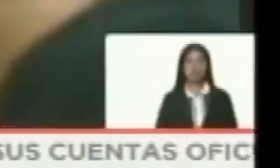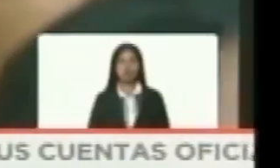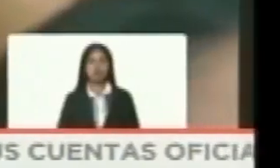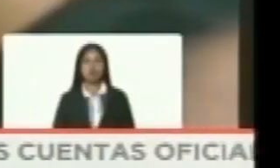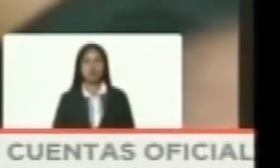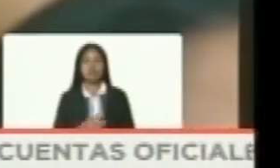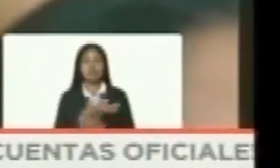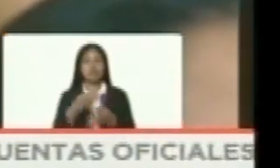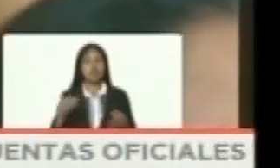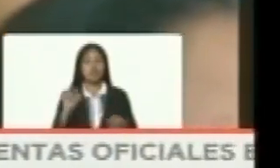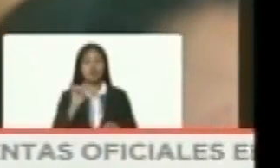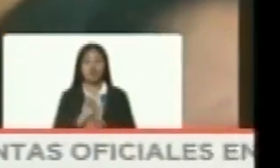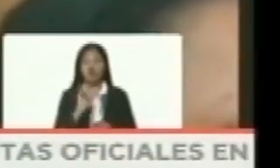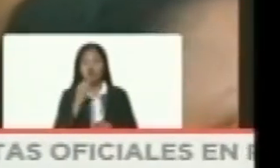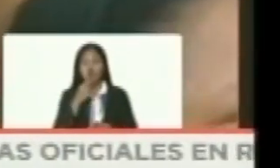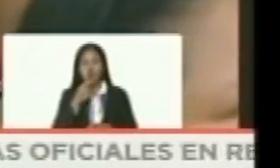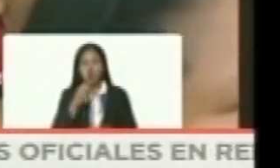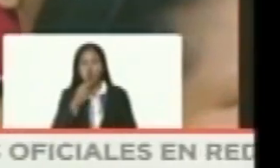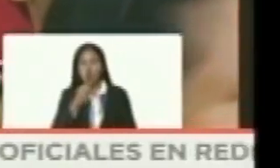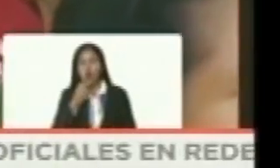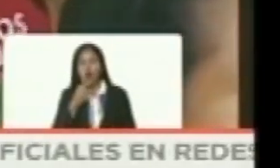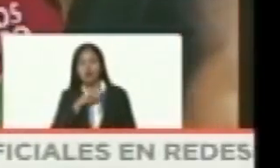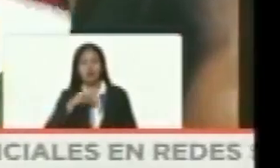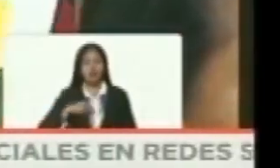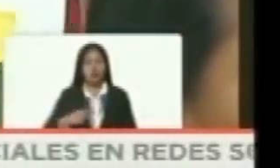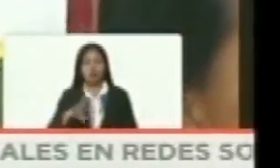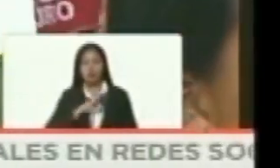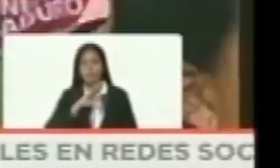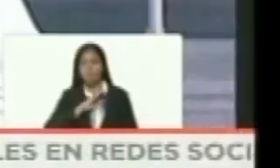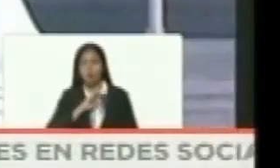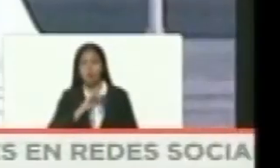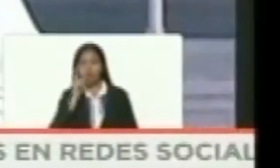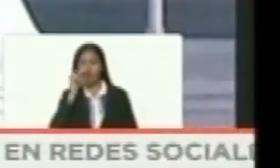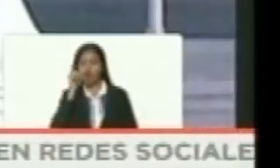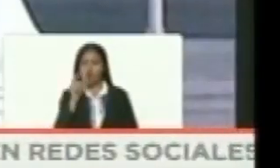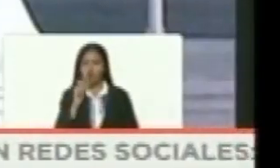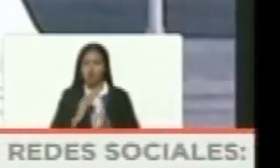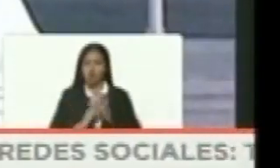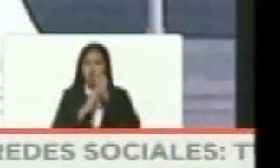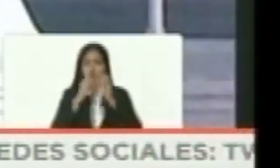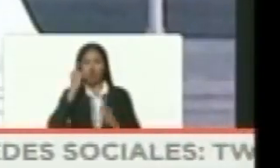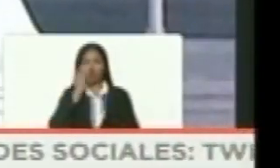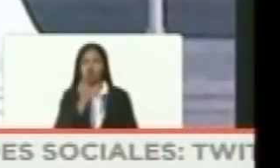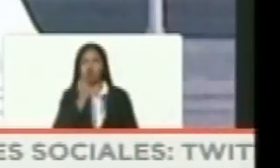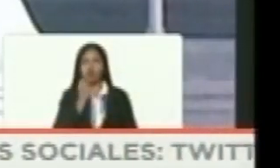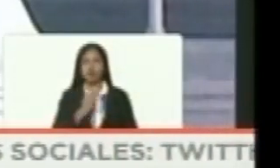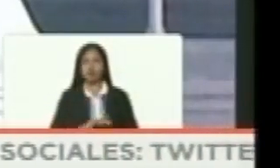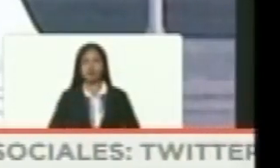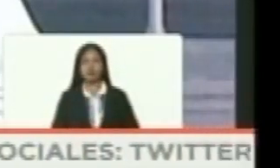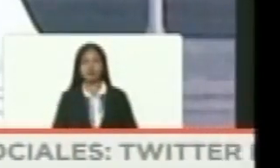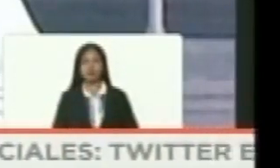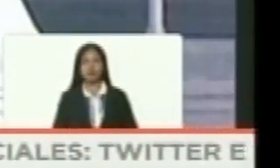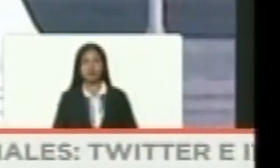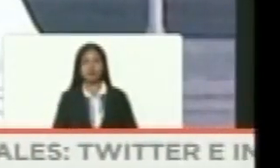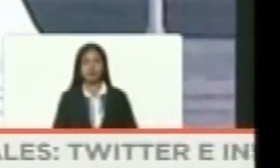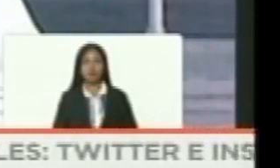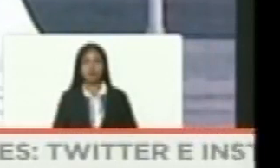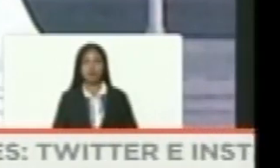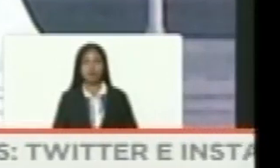La bella Cumaná, la cuna de nuestro gran mariscal, la cuna de nuestro gran poeta, André Eloy